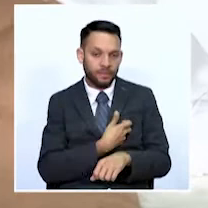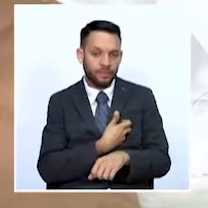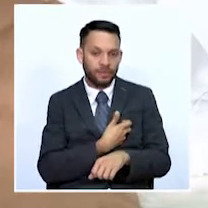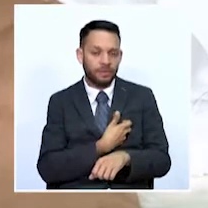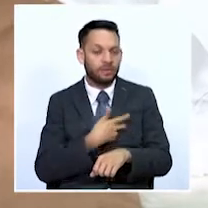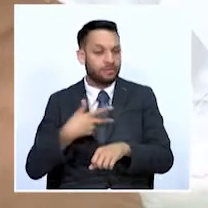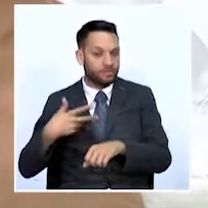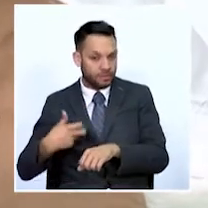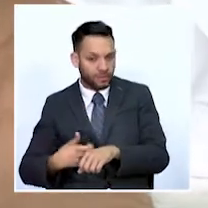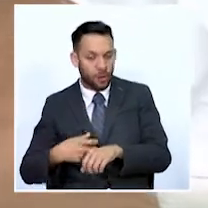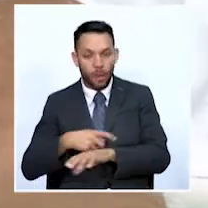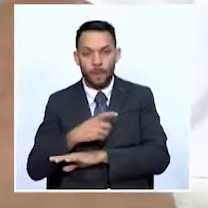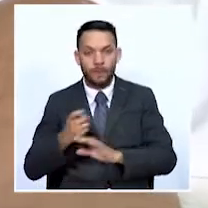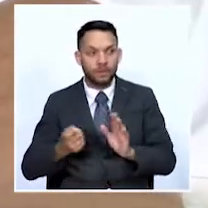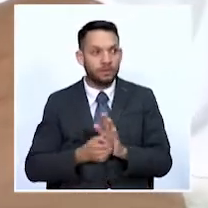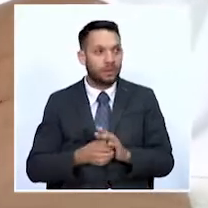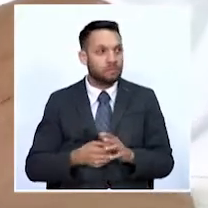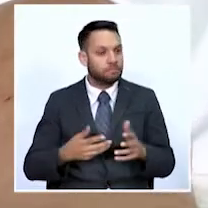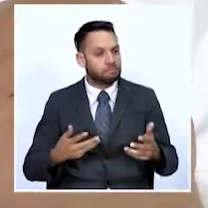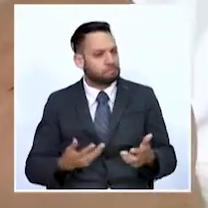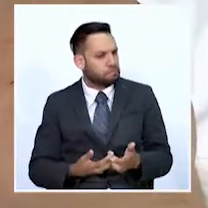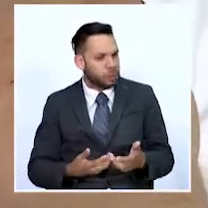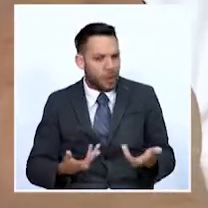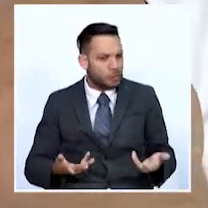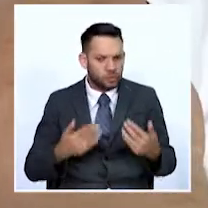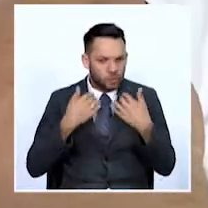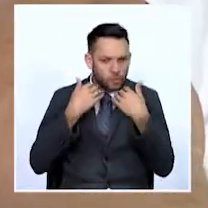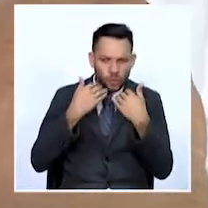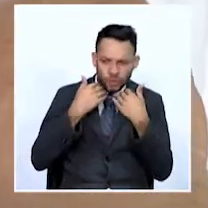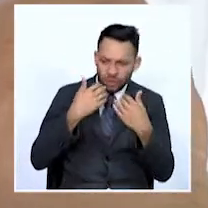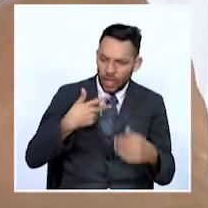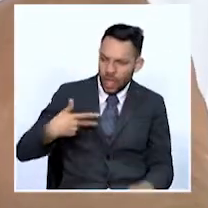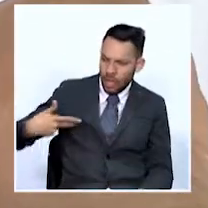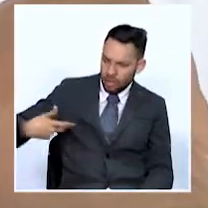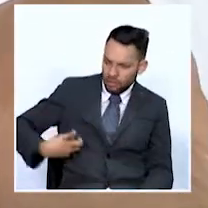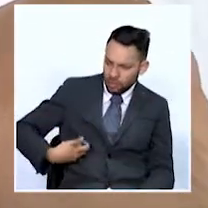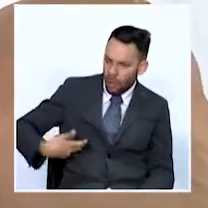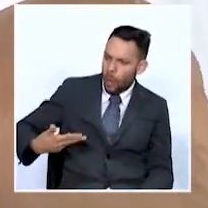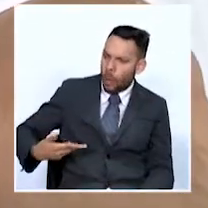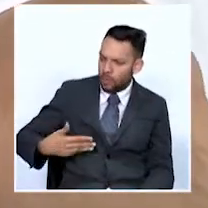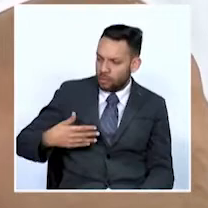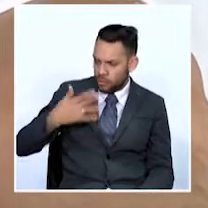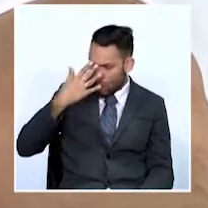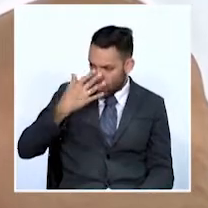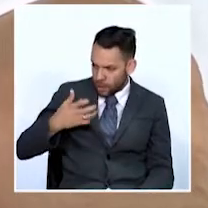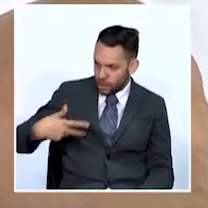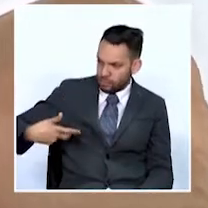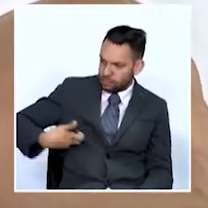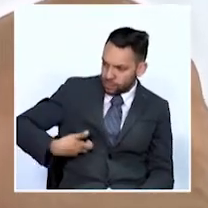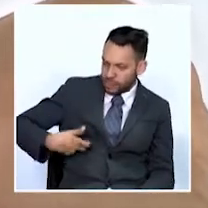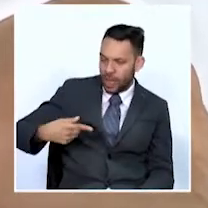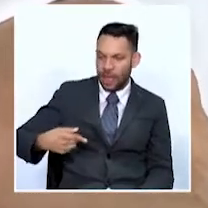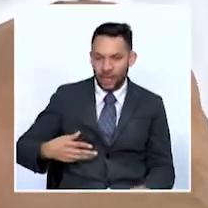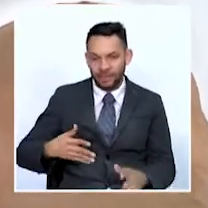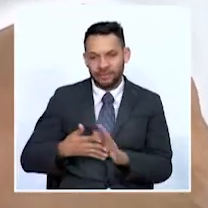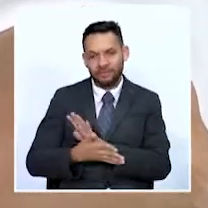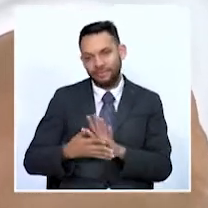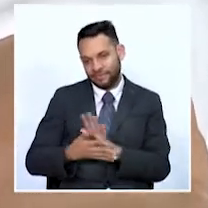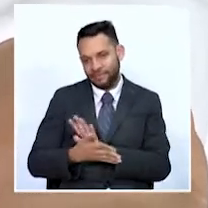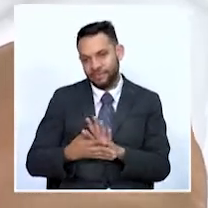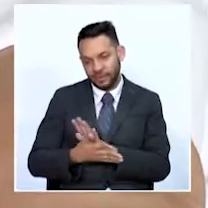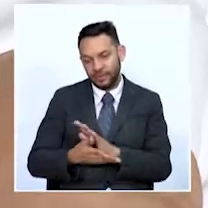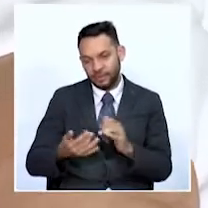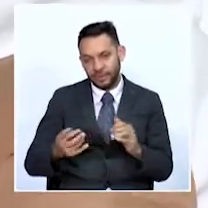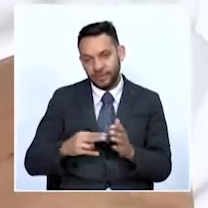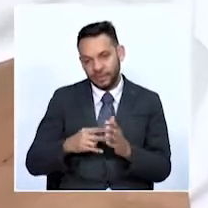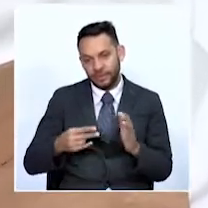Esto es la terapia neural porque mucha gente dice, ay, yo no sabía que me iban a chuzar, no sabían que la terapia neural era con agujas.